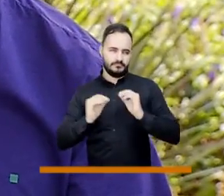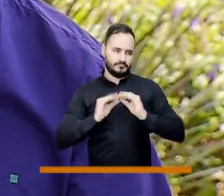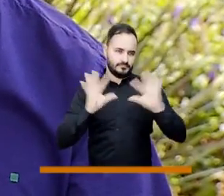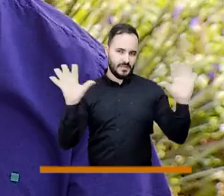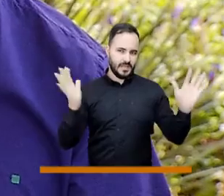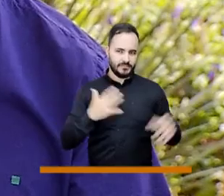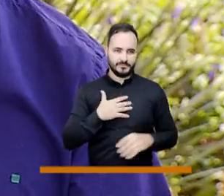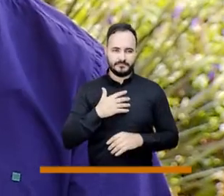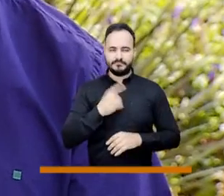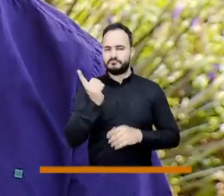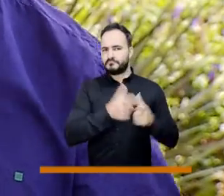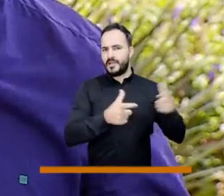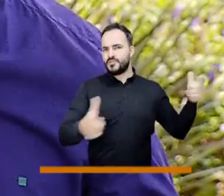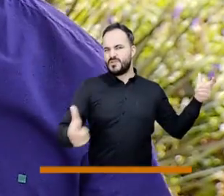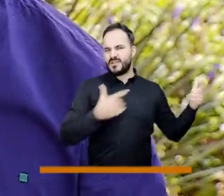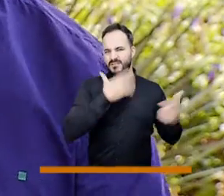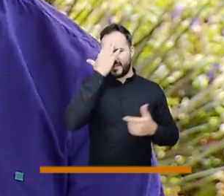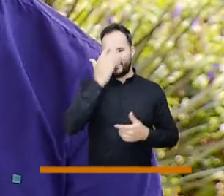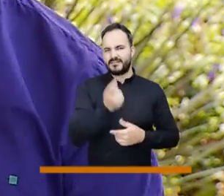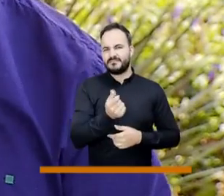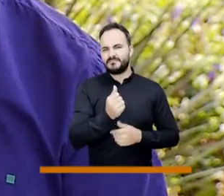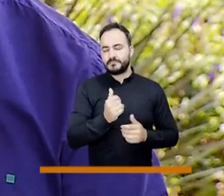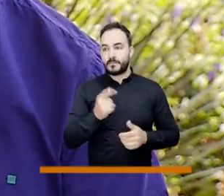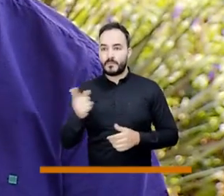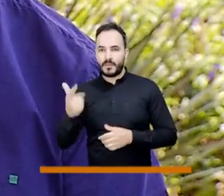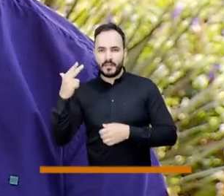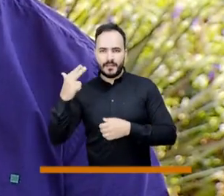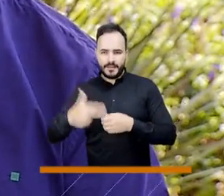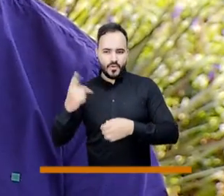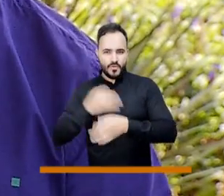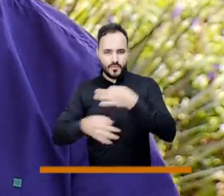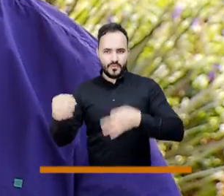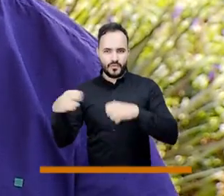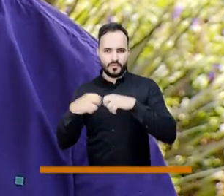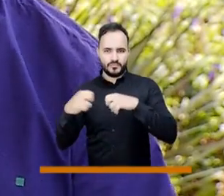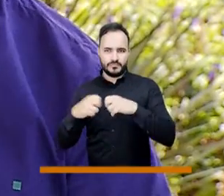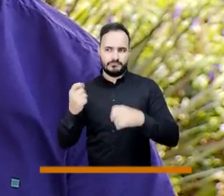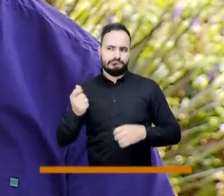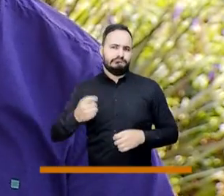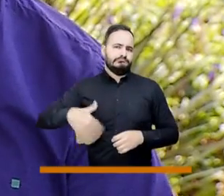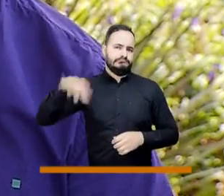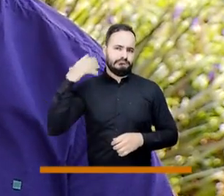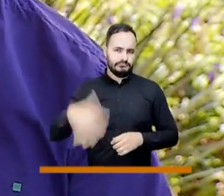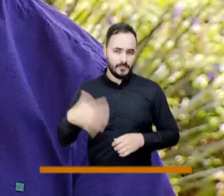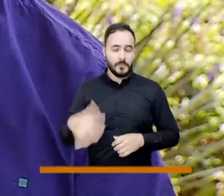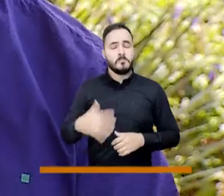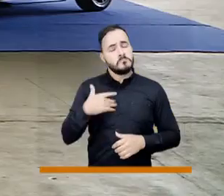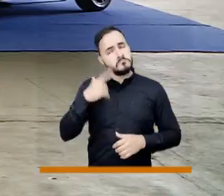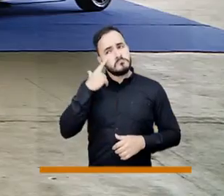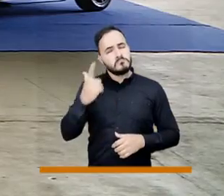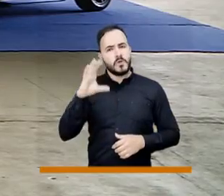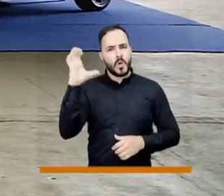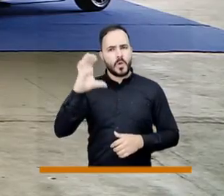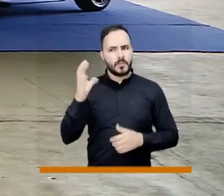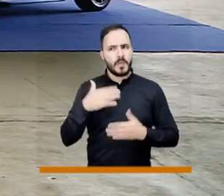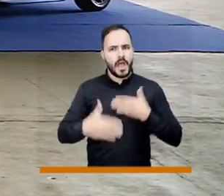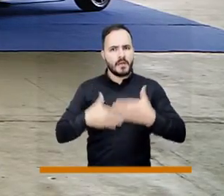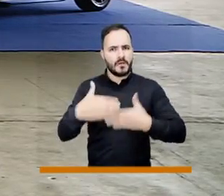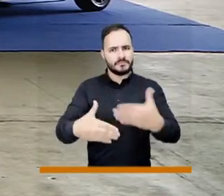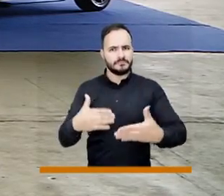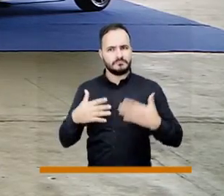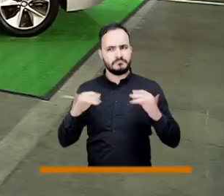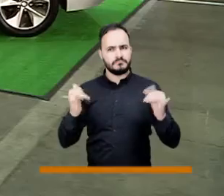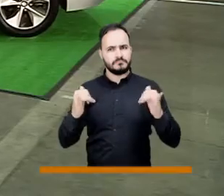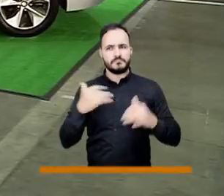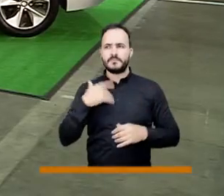vehículos convencionales. El país ha avanzado con la ley de movilidad eléctrica, que permite, digamos,